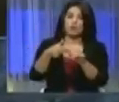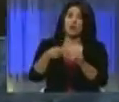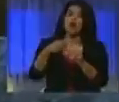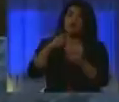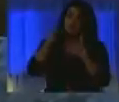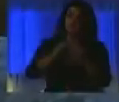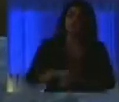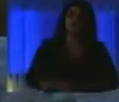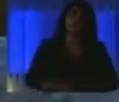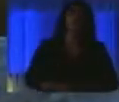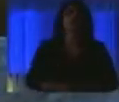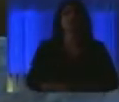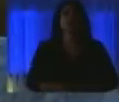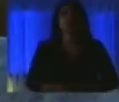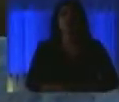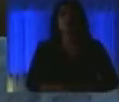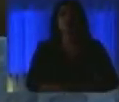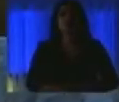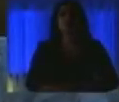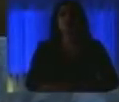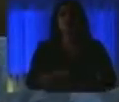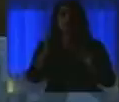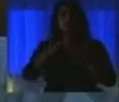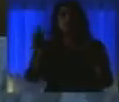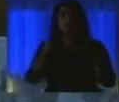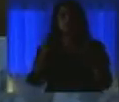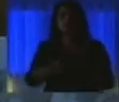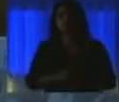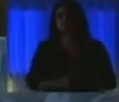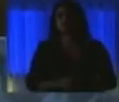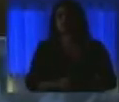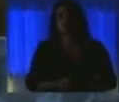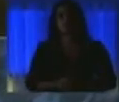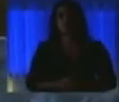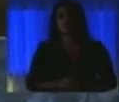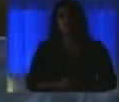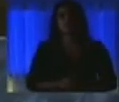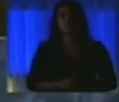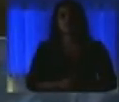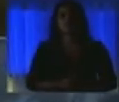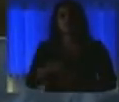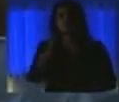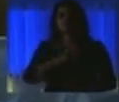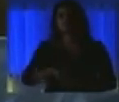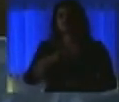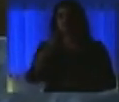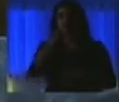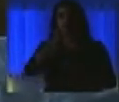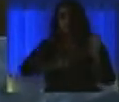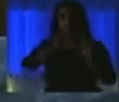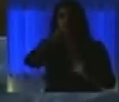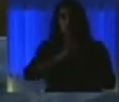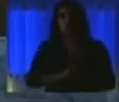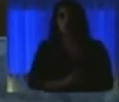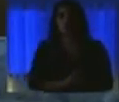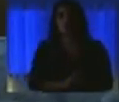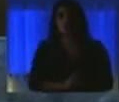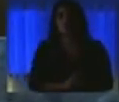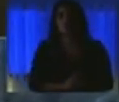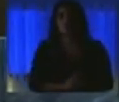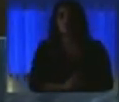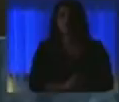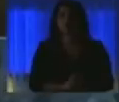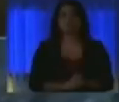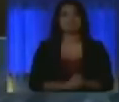las inversiones petroleras, la seguridad energética de los próximos 10, 15 años y que venga